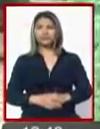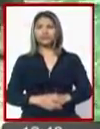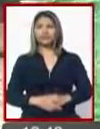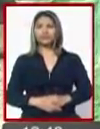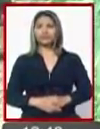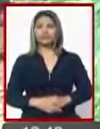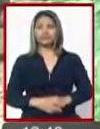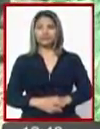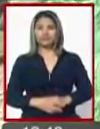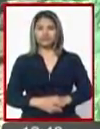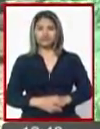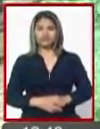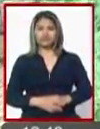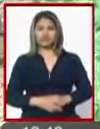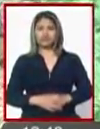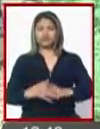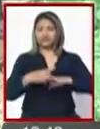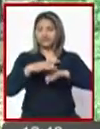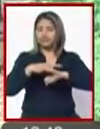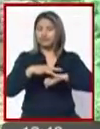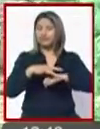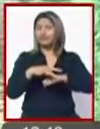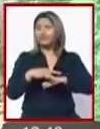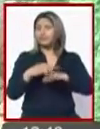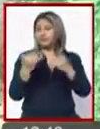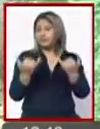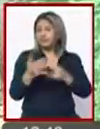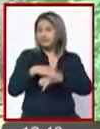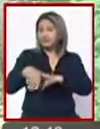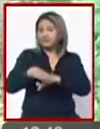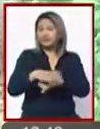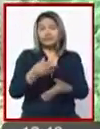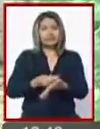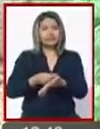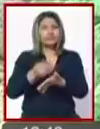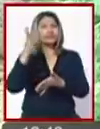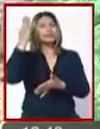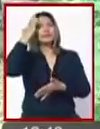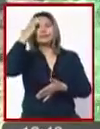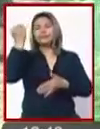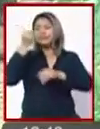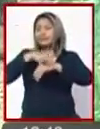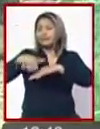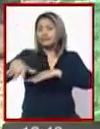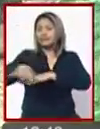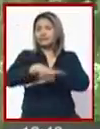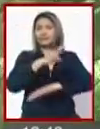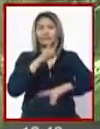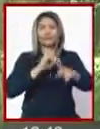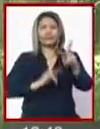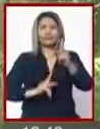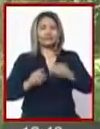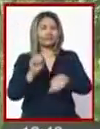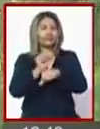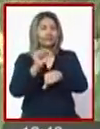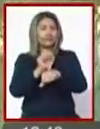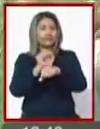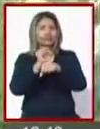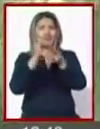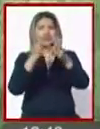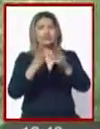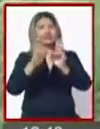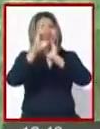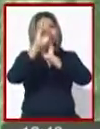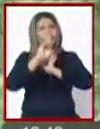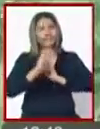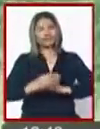que las tierras ahora valen, ¿no? Pero no es para que estén avasallando y atropellando pues a las personas que trabajamos